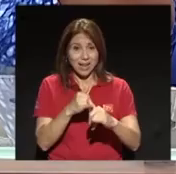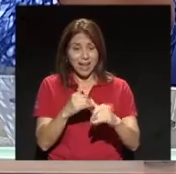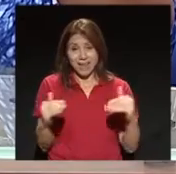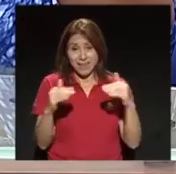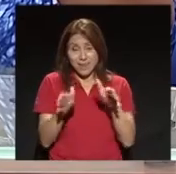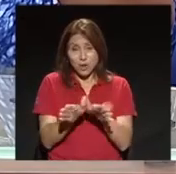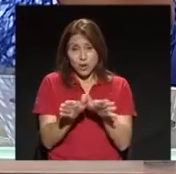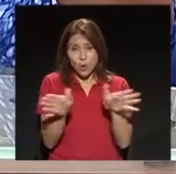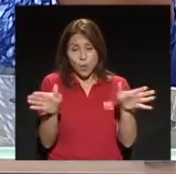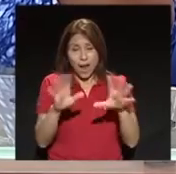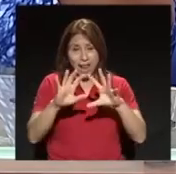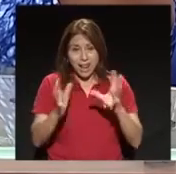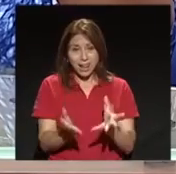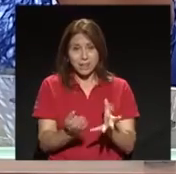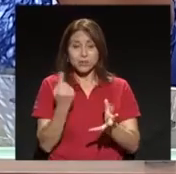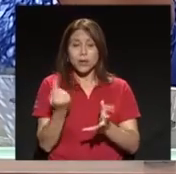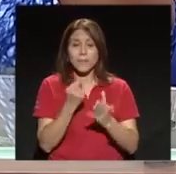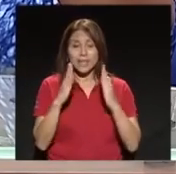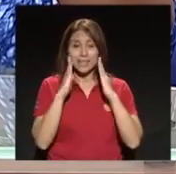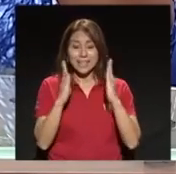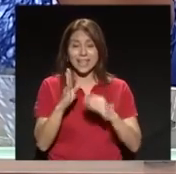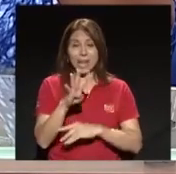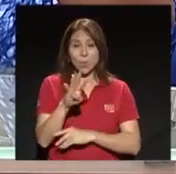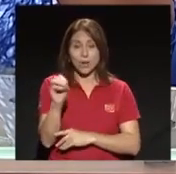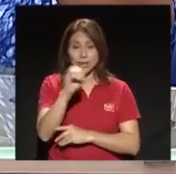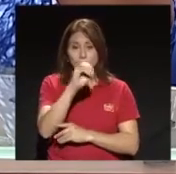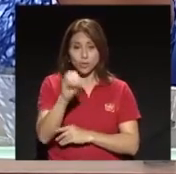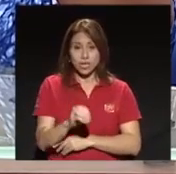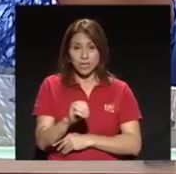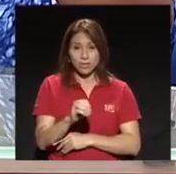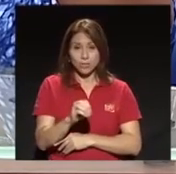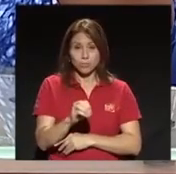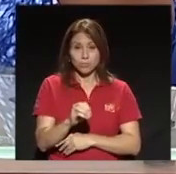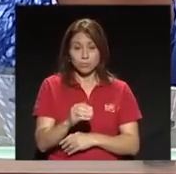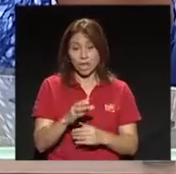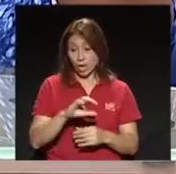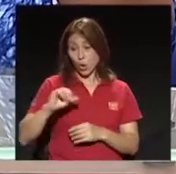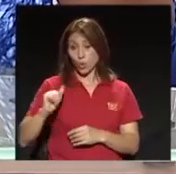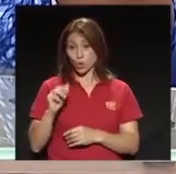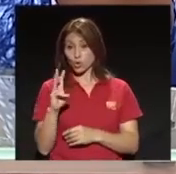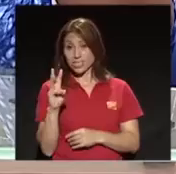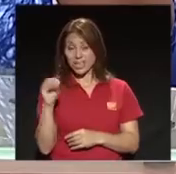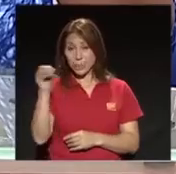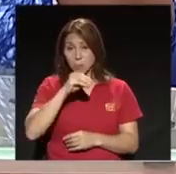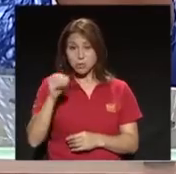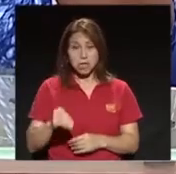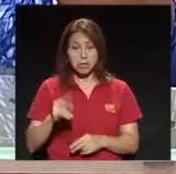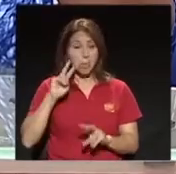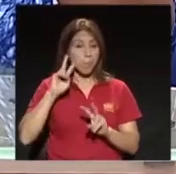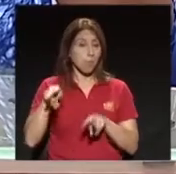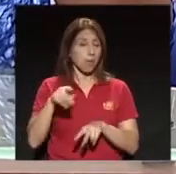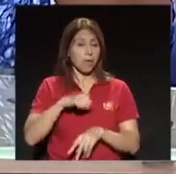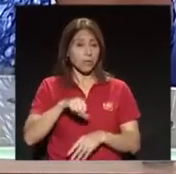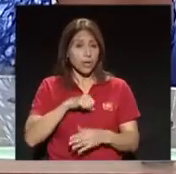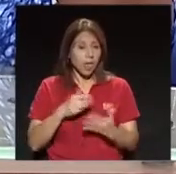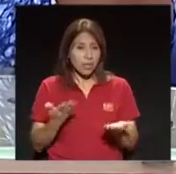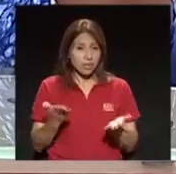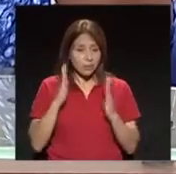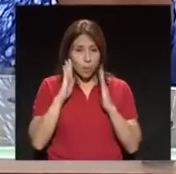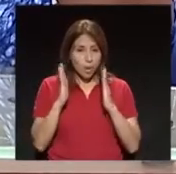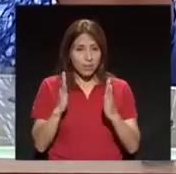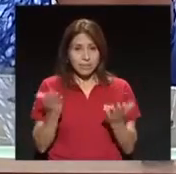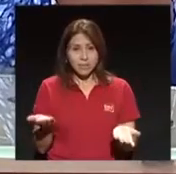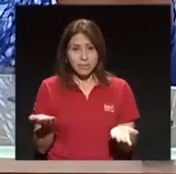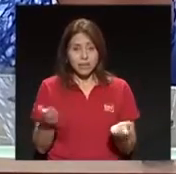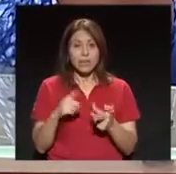se atienden como un 40%. El 60% en general son inatendidos por las autoridades.